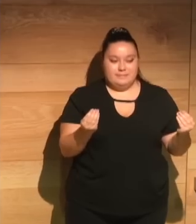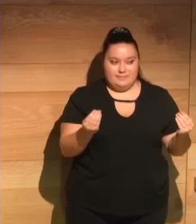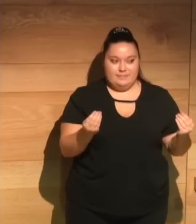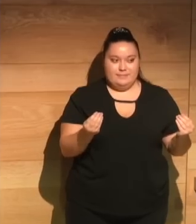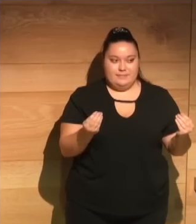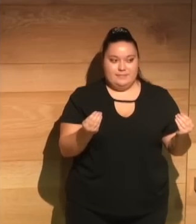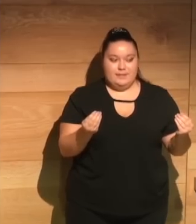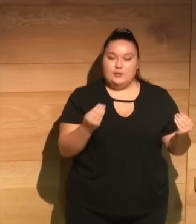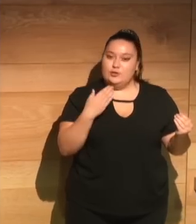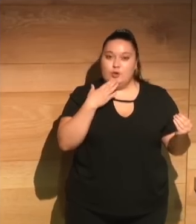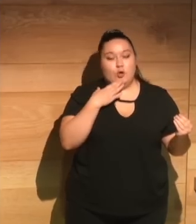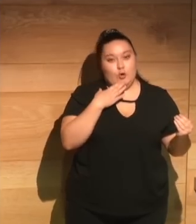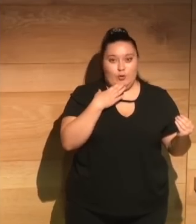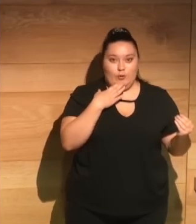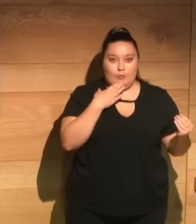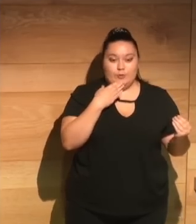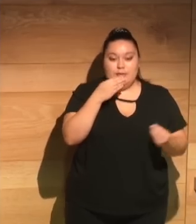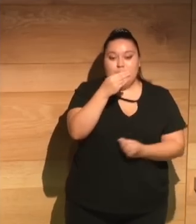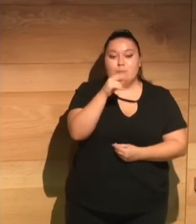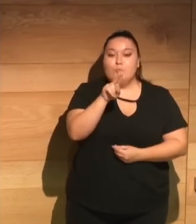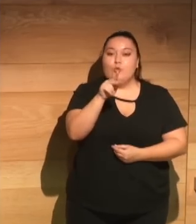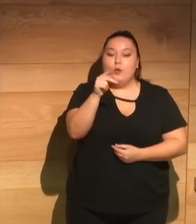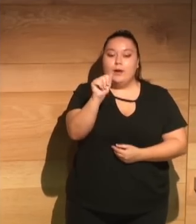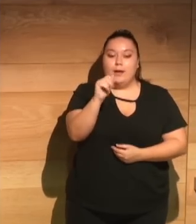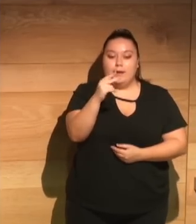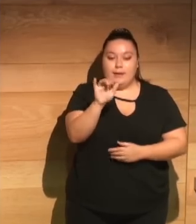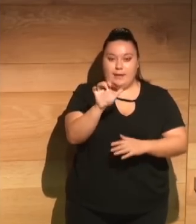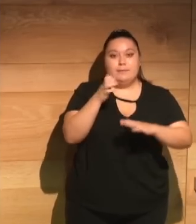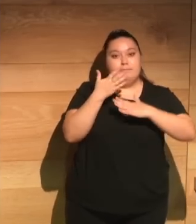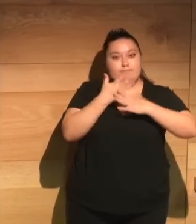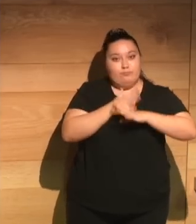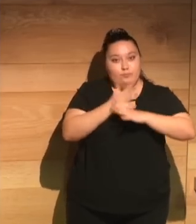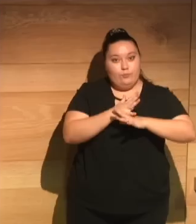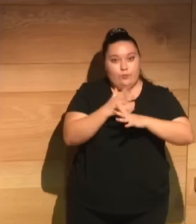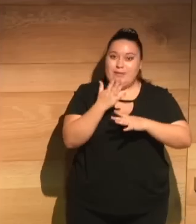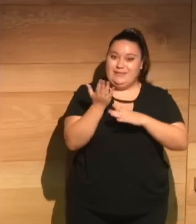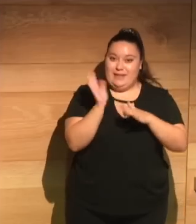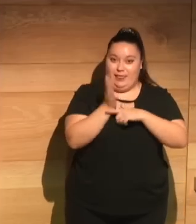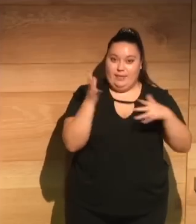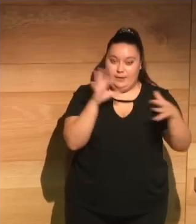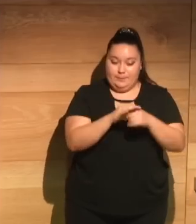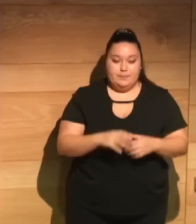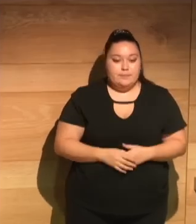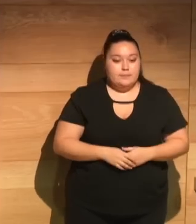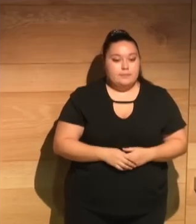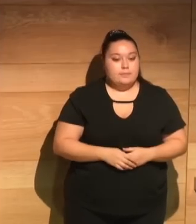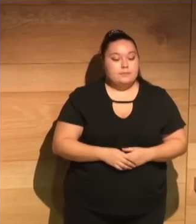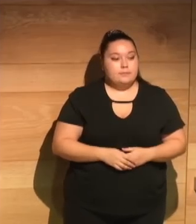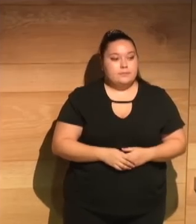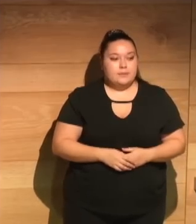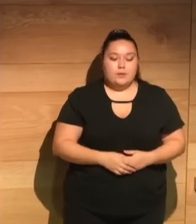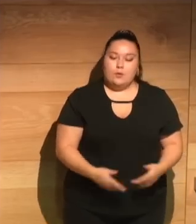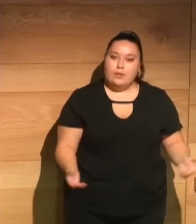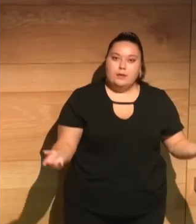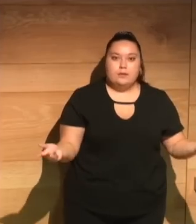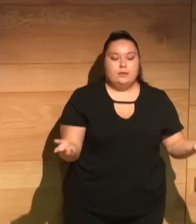Esto es un bucaque de cine. Todo está pasando exactamente a la vez. Qué desagradable, ¿no? Es que es desagradabilísimo. Es tan fuera de lugar. Es